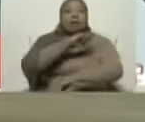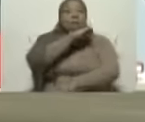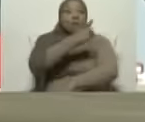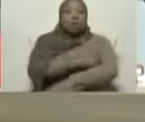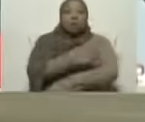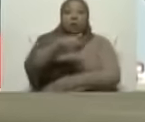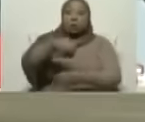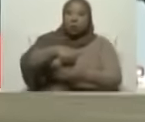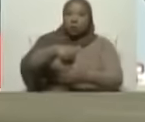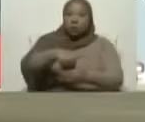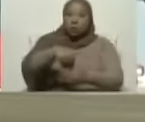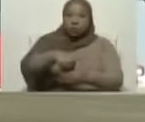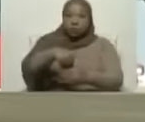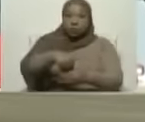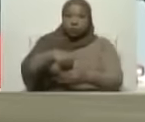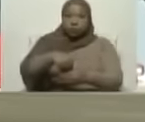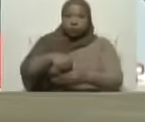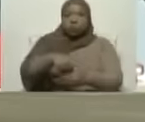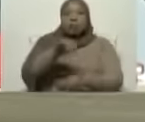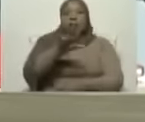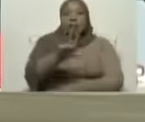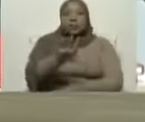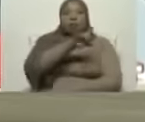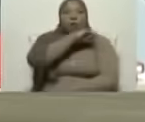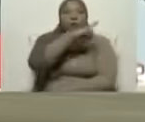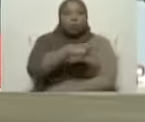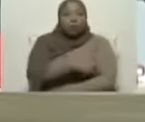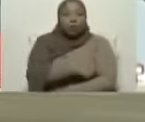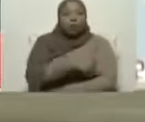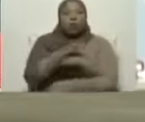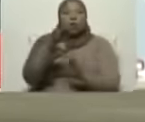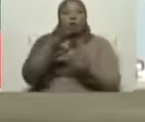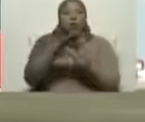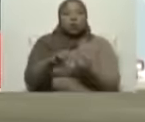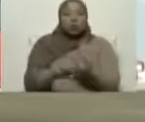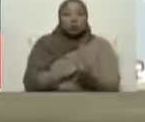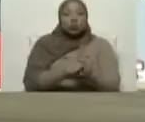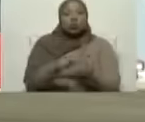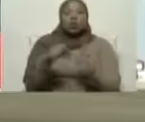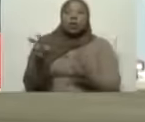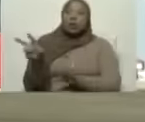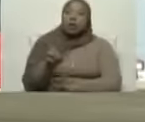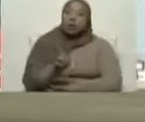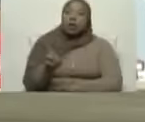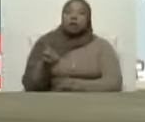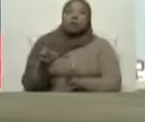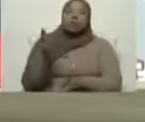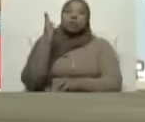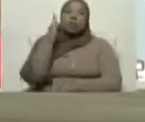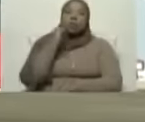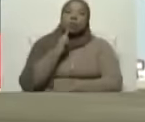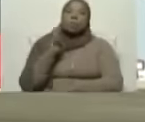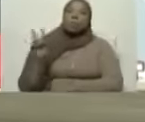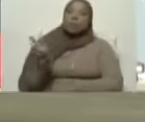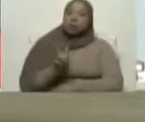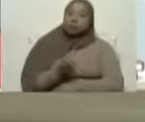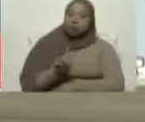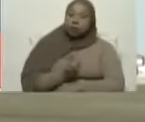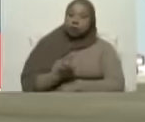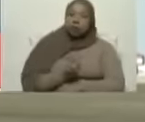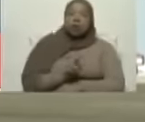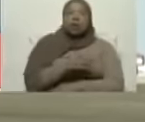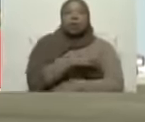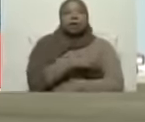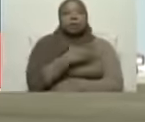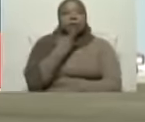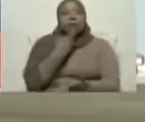Nacional Electoral, uno de los cinco poderes que establece la Constitución de la República Bolivariana de Venezuela, y queremos